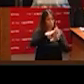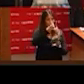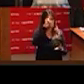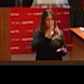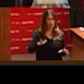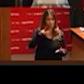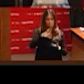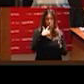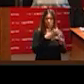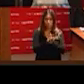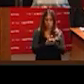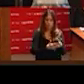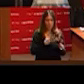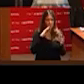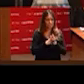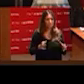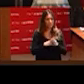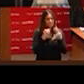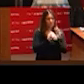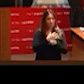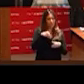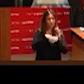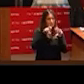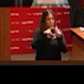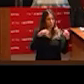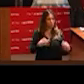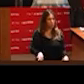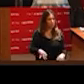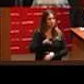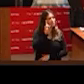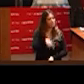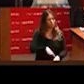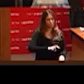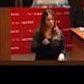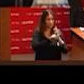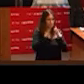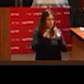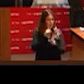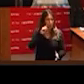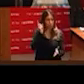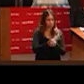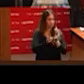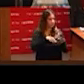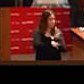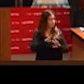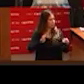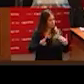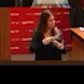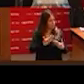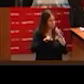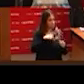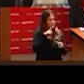y que estén motivados y con deseos de trabajar en la empresa ordinaria sino también a empresas que apuestan por una gestión innovad y